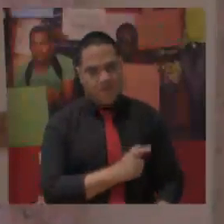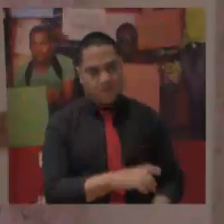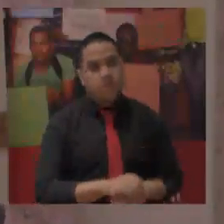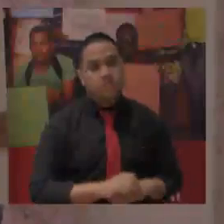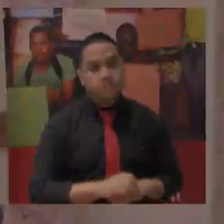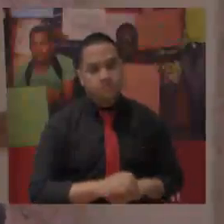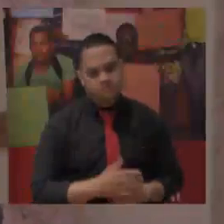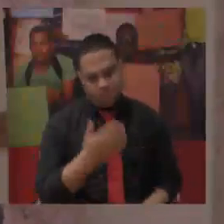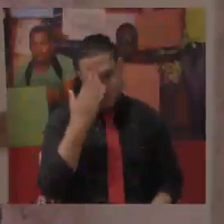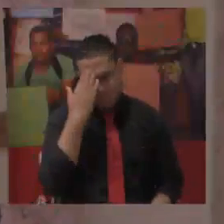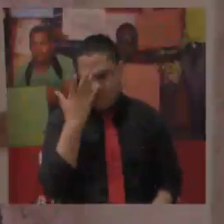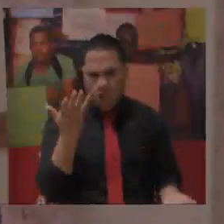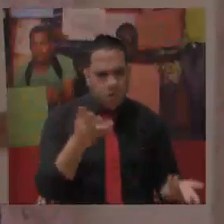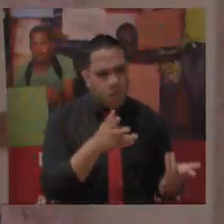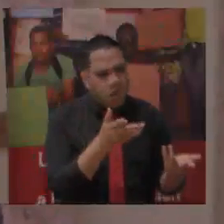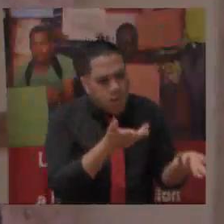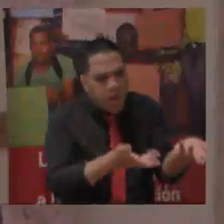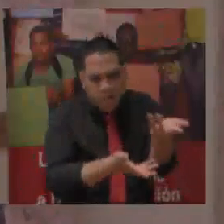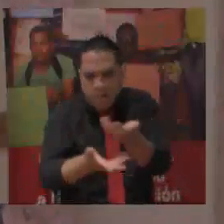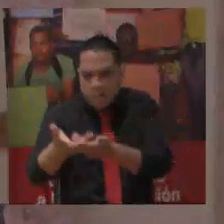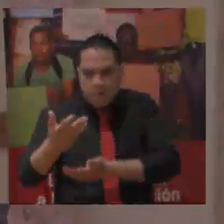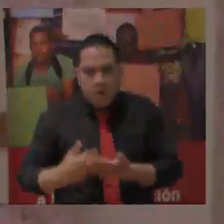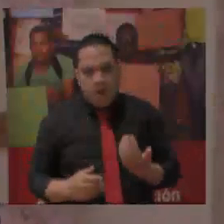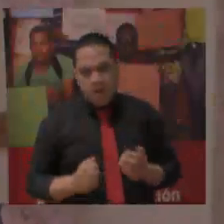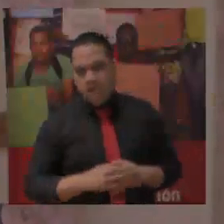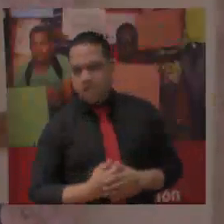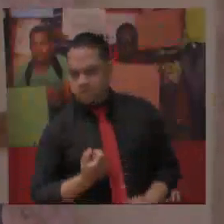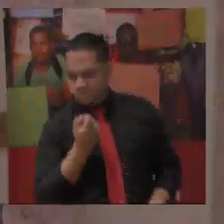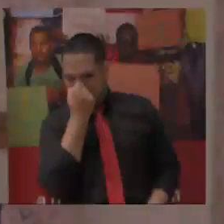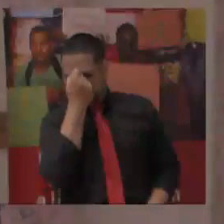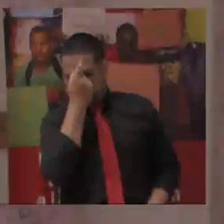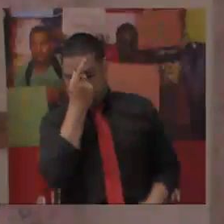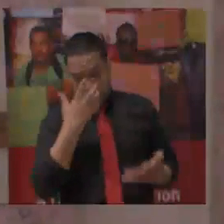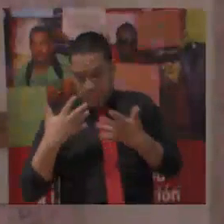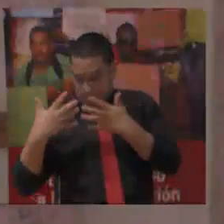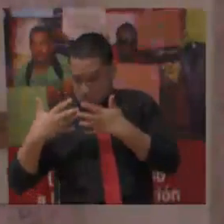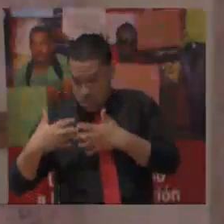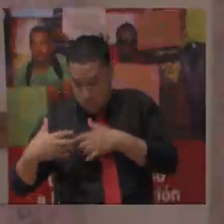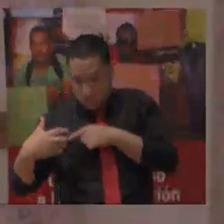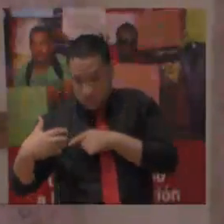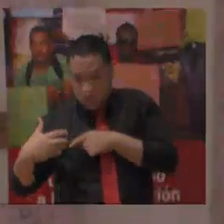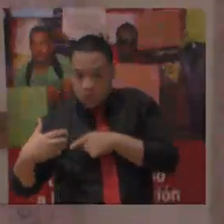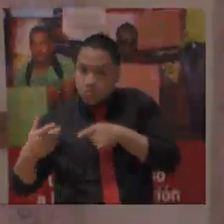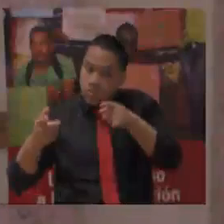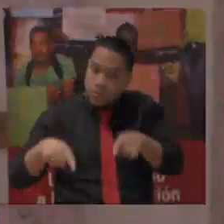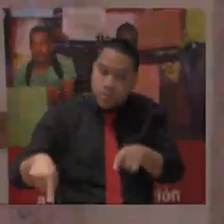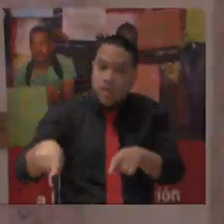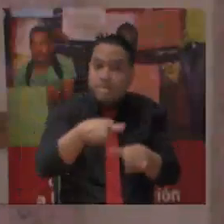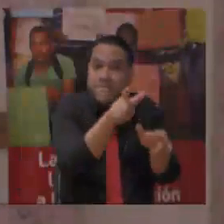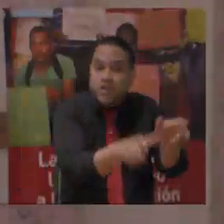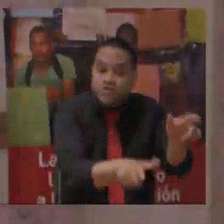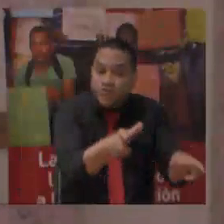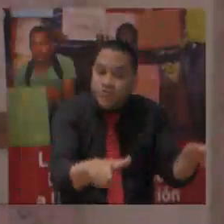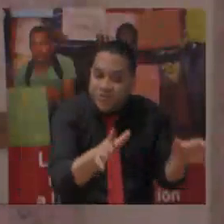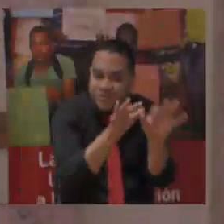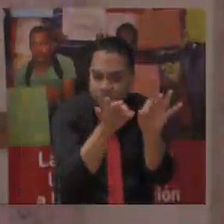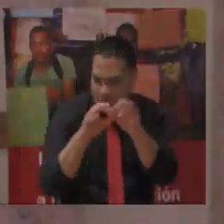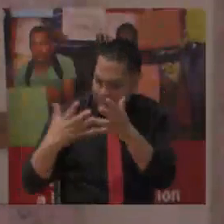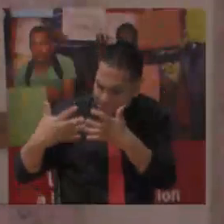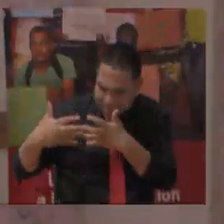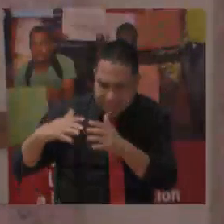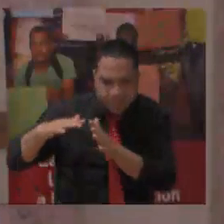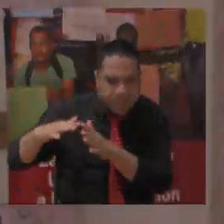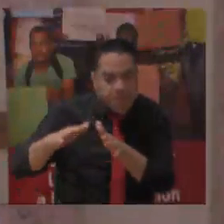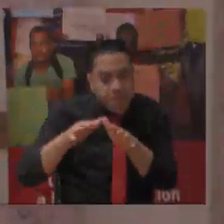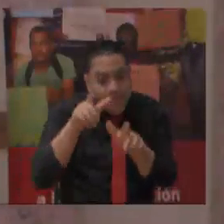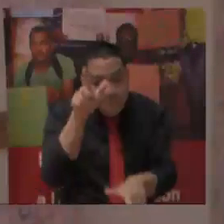estas relaciones hemos entendido que además de la empresa se necesitan esas personas, se necesitan esos seres